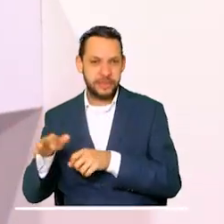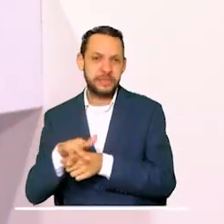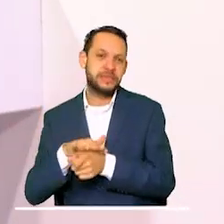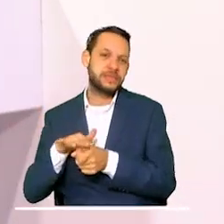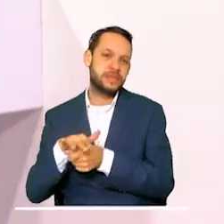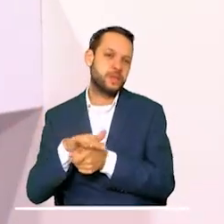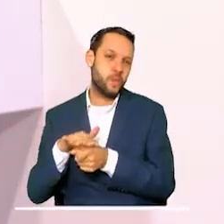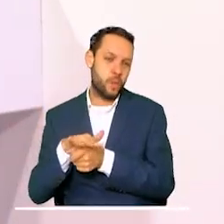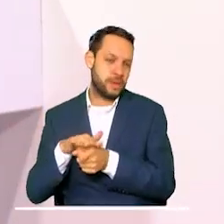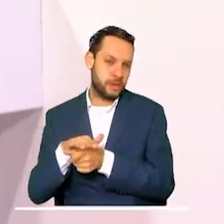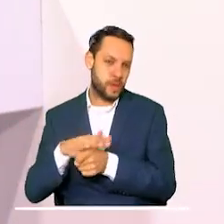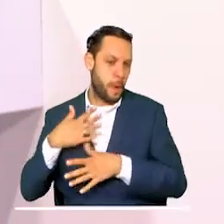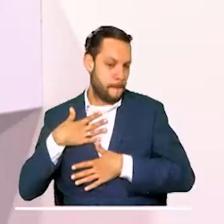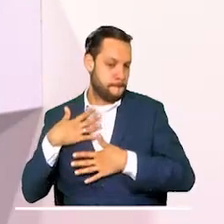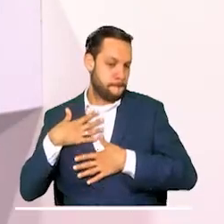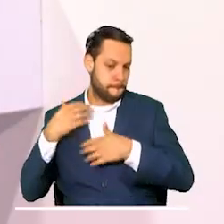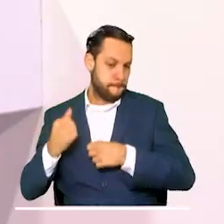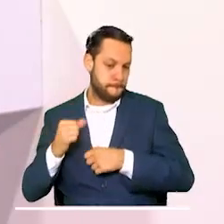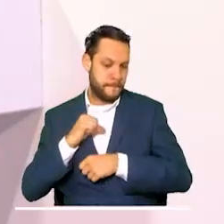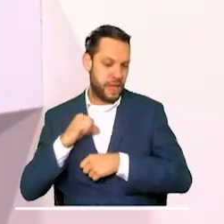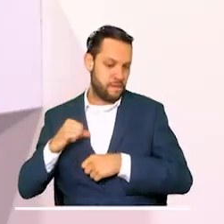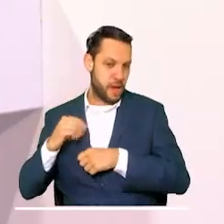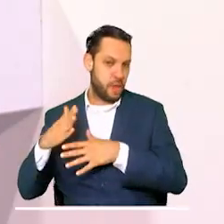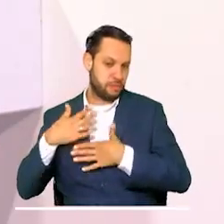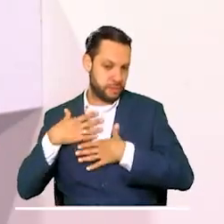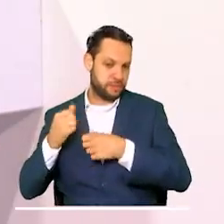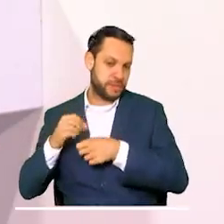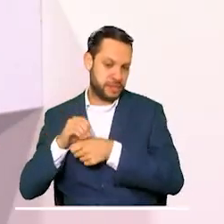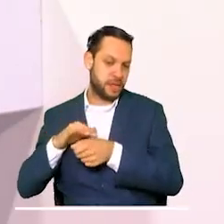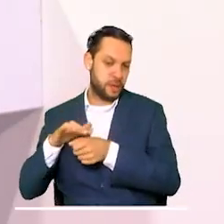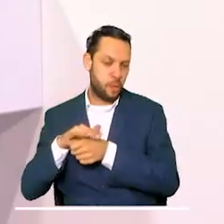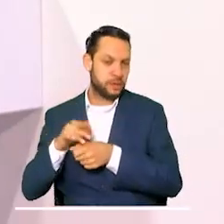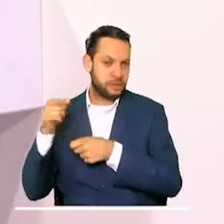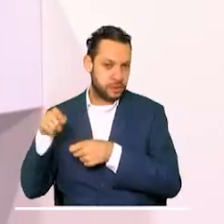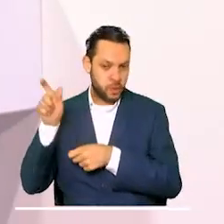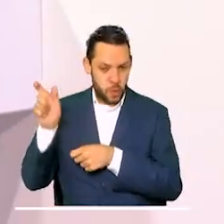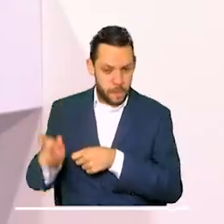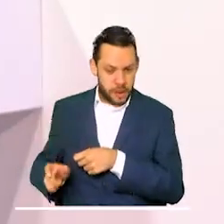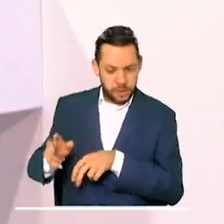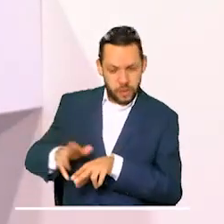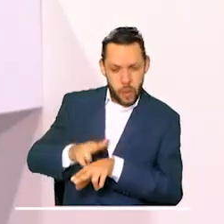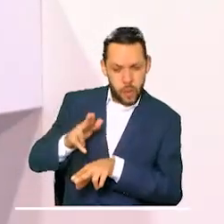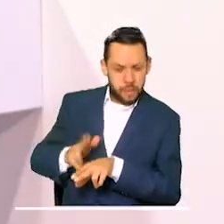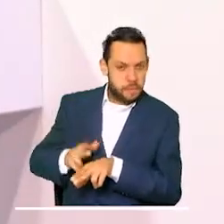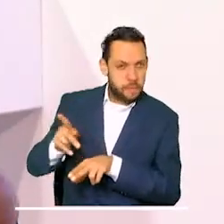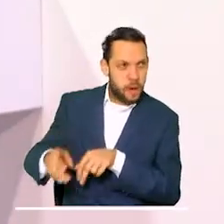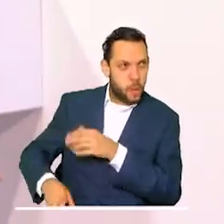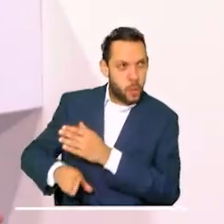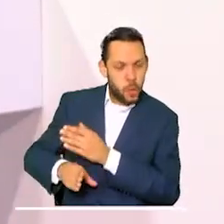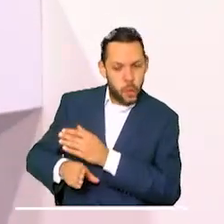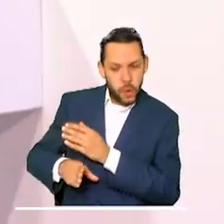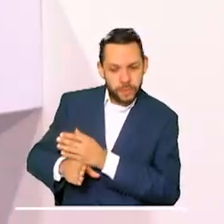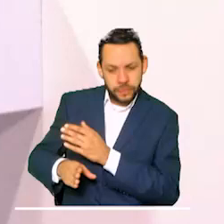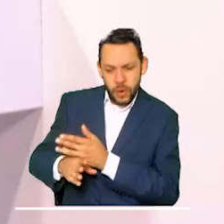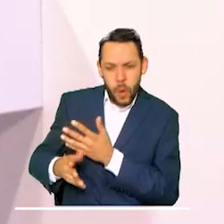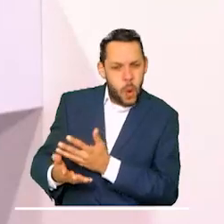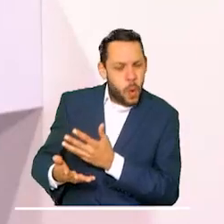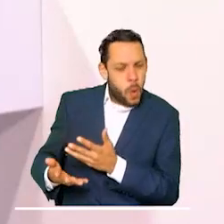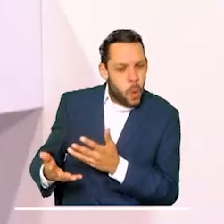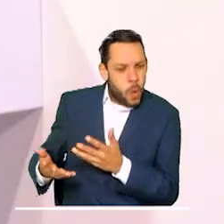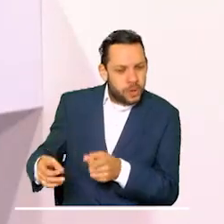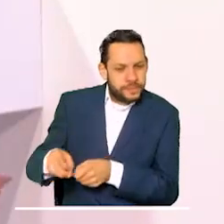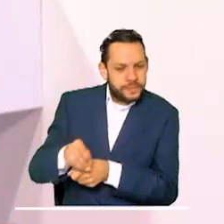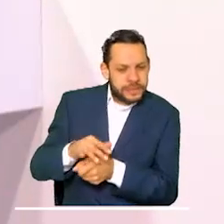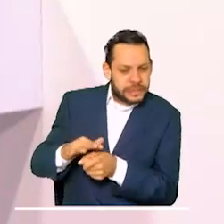ser médica, ella también, por supuesto, es una persona que tuvo una situación